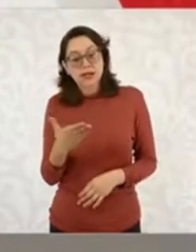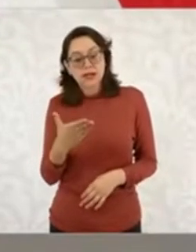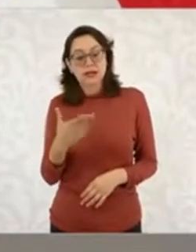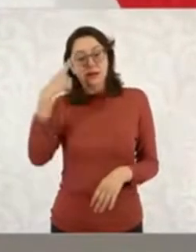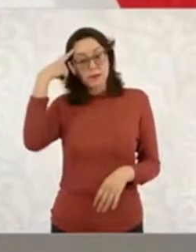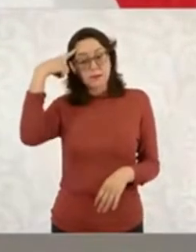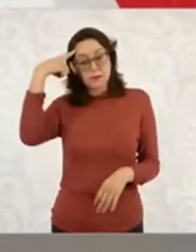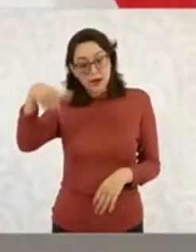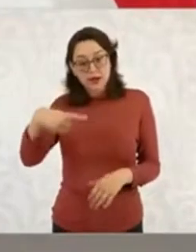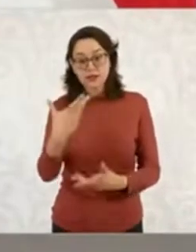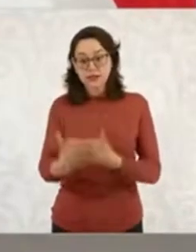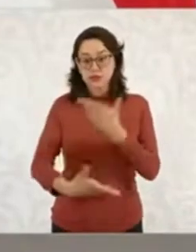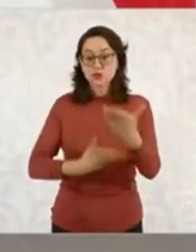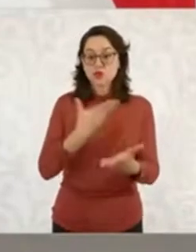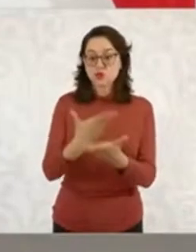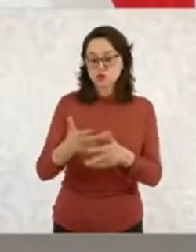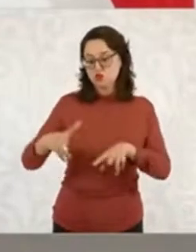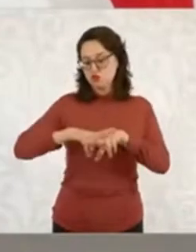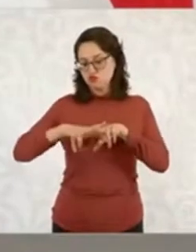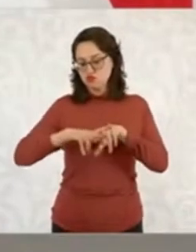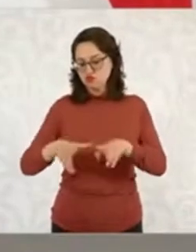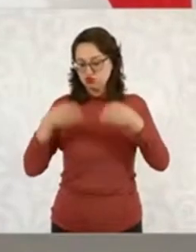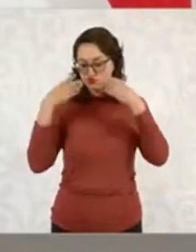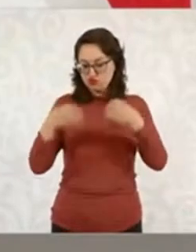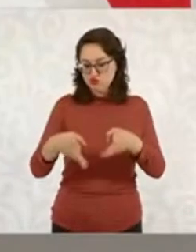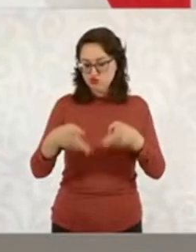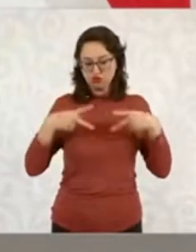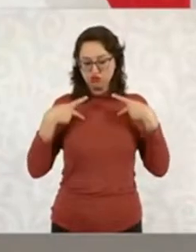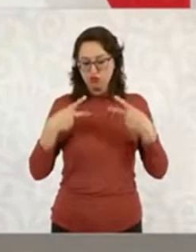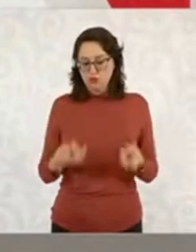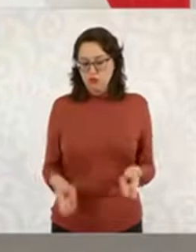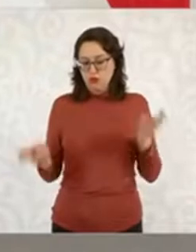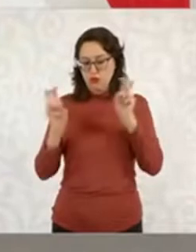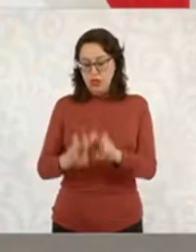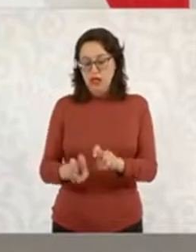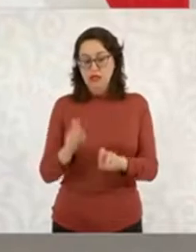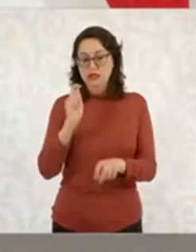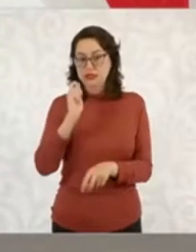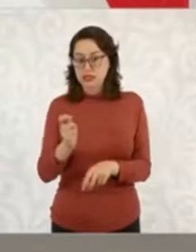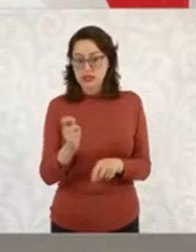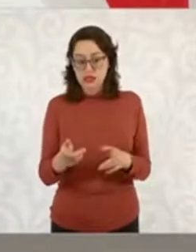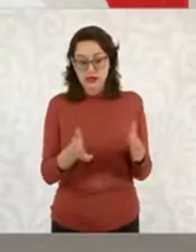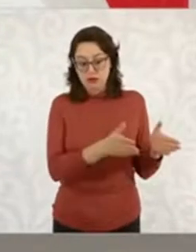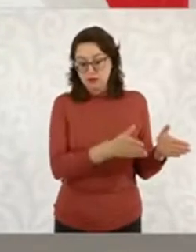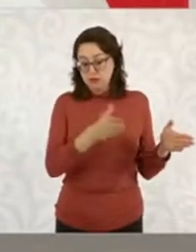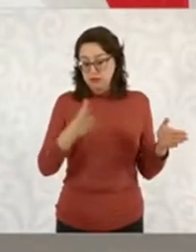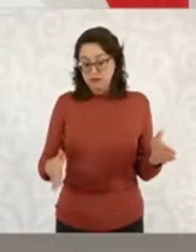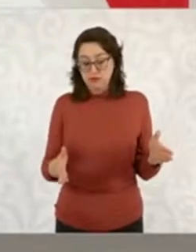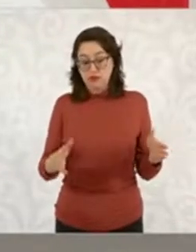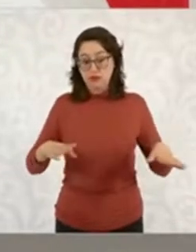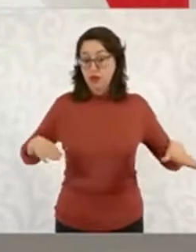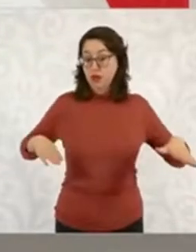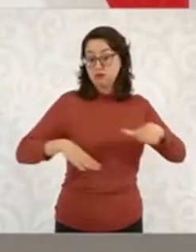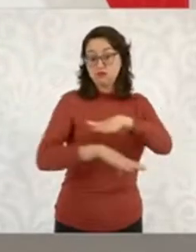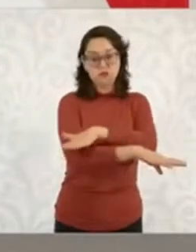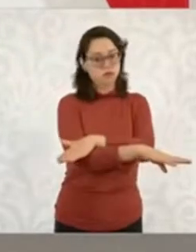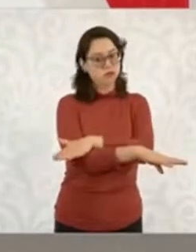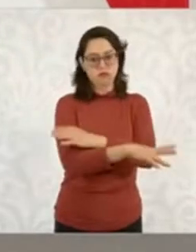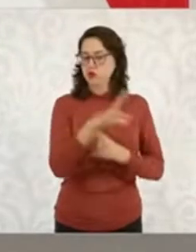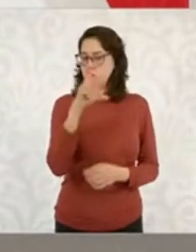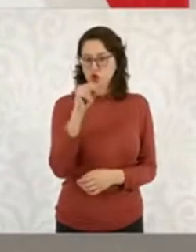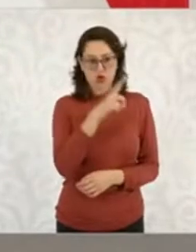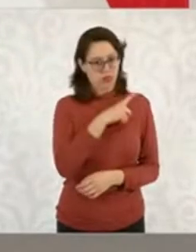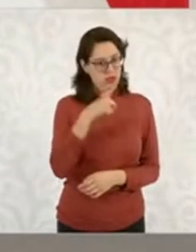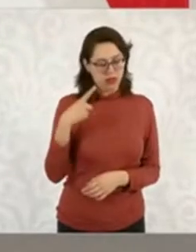origen del servicio, que les decía, vías dedicadas de pasajeros, tienen que ser vías segregadas, en el sentido de que no hay cruces sobre la vía, y